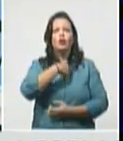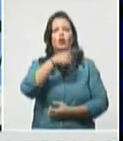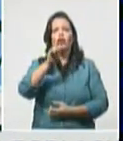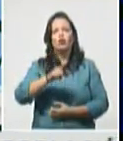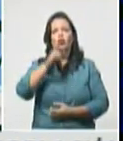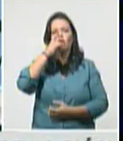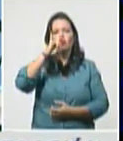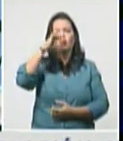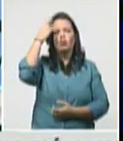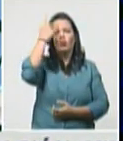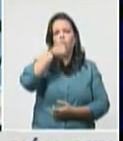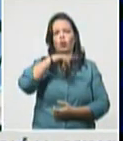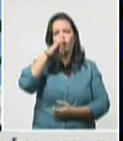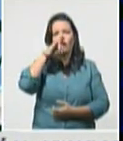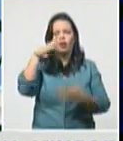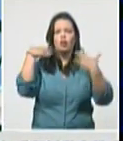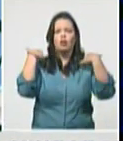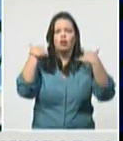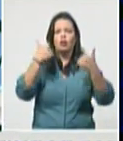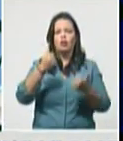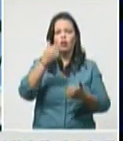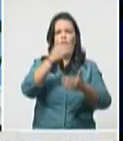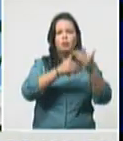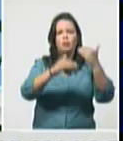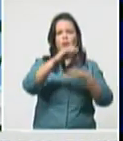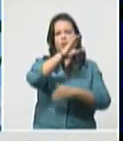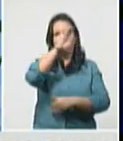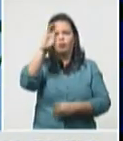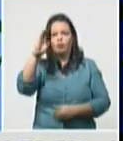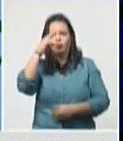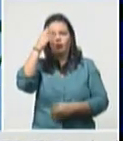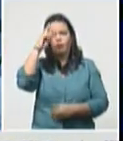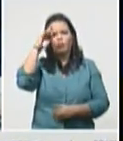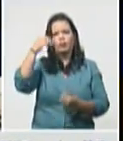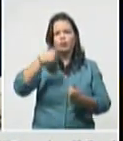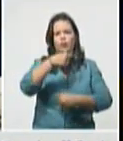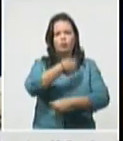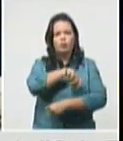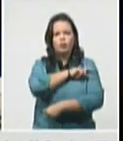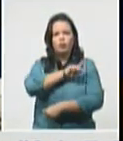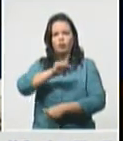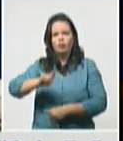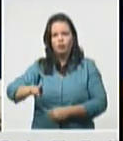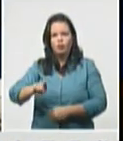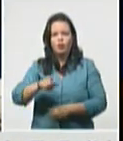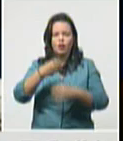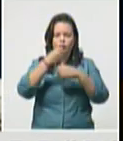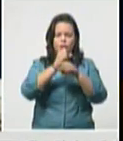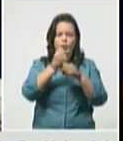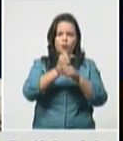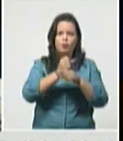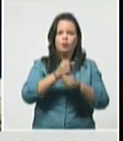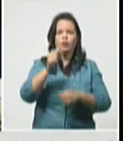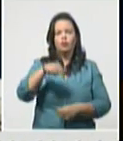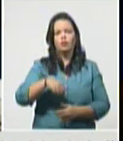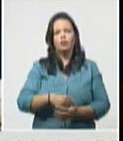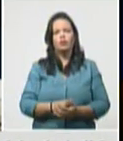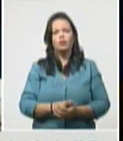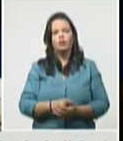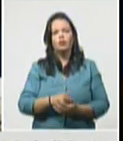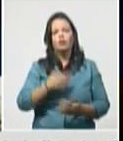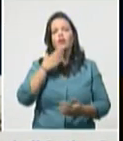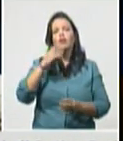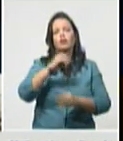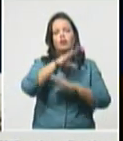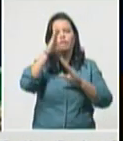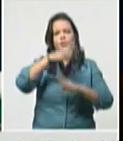nacional de epidemiología del MINSAP. Doctor, buenos días. Buenos días a todos ustedes que